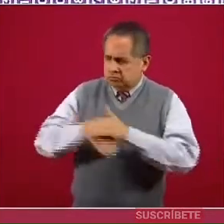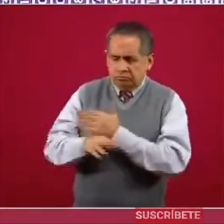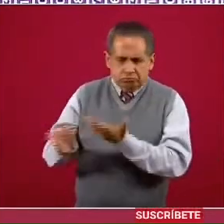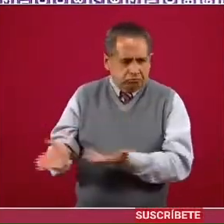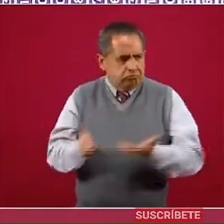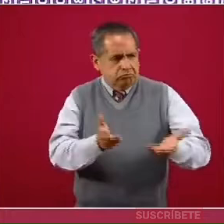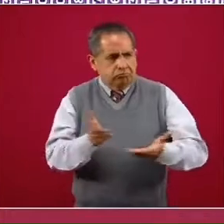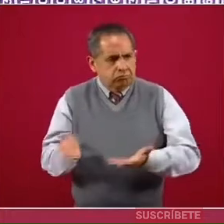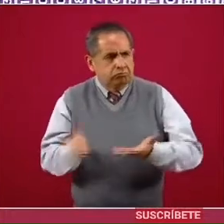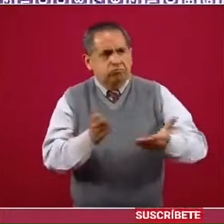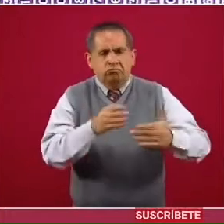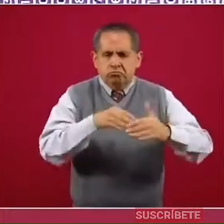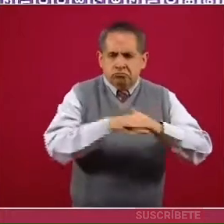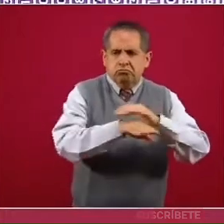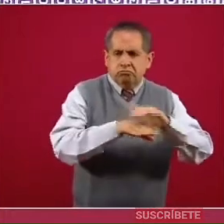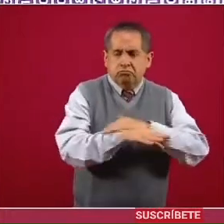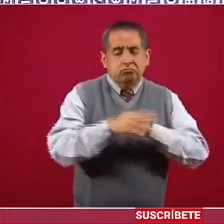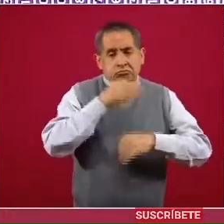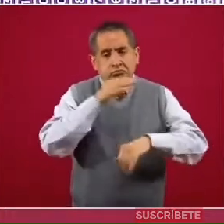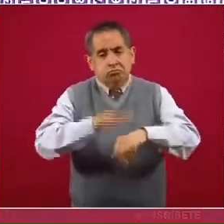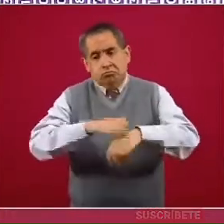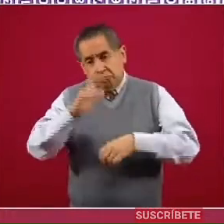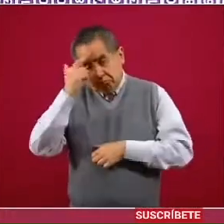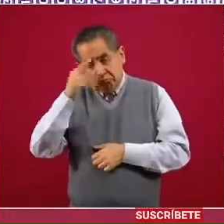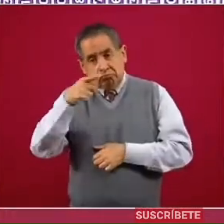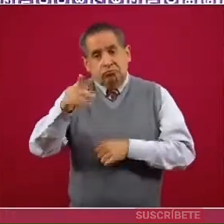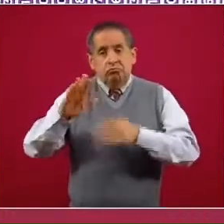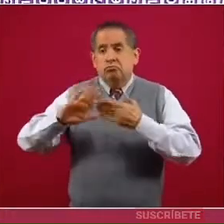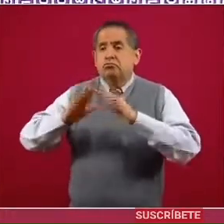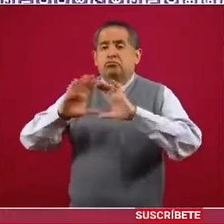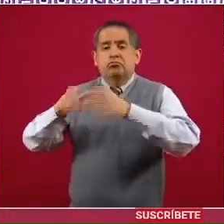de ser atendidas, y recuerde usted en su comunidad